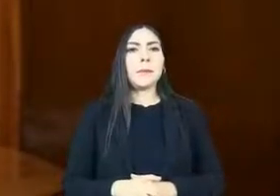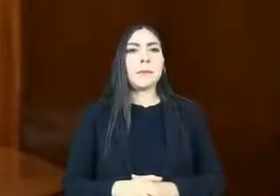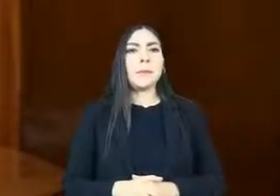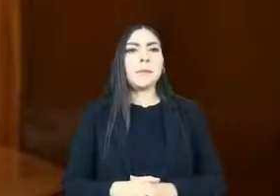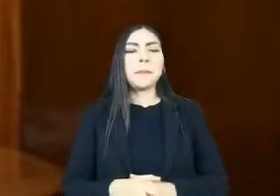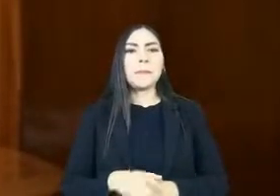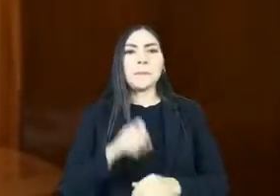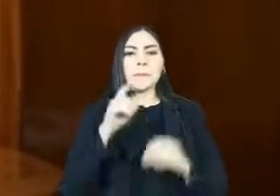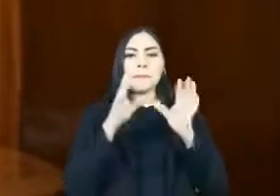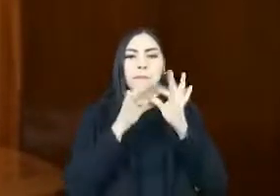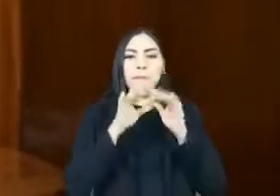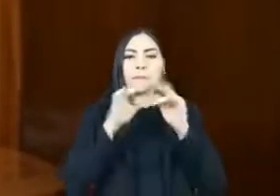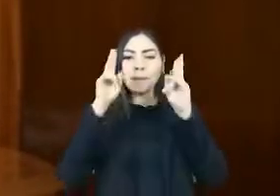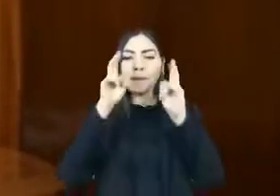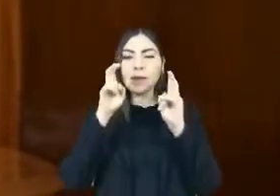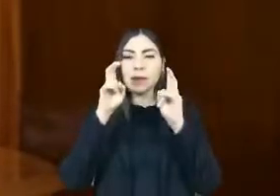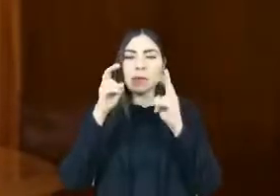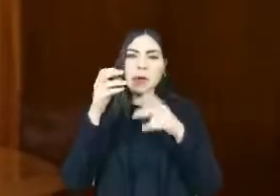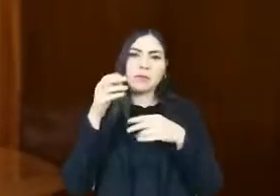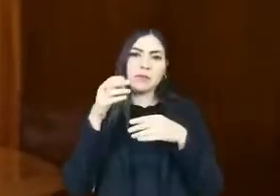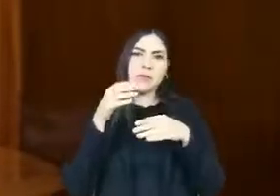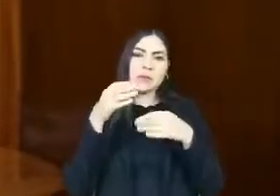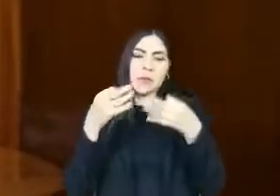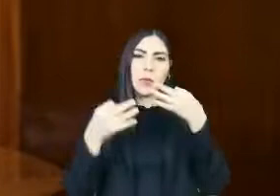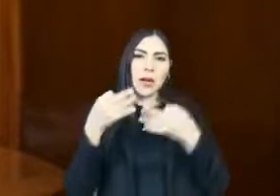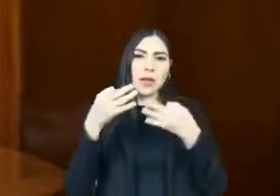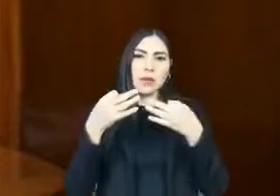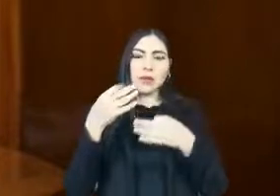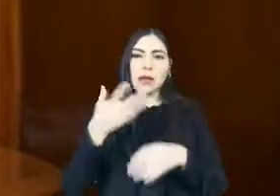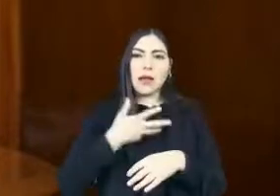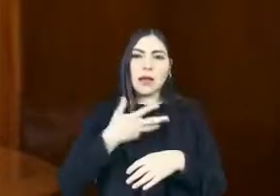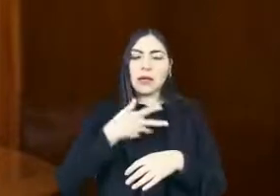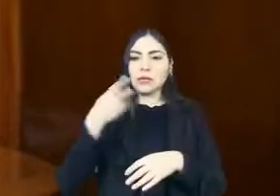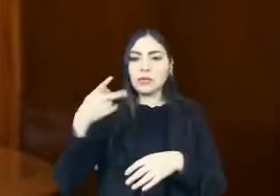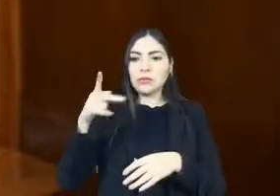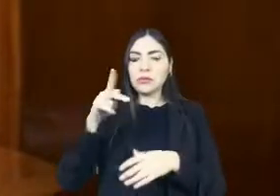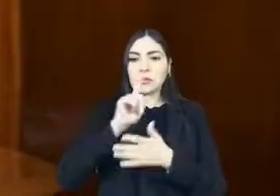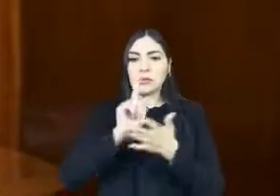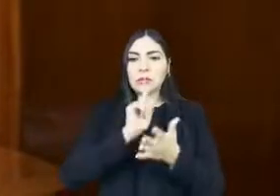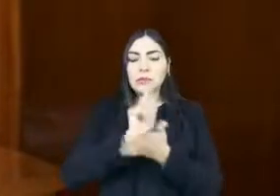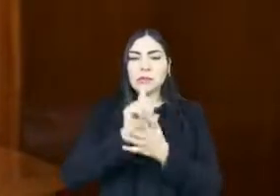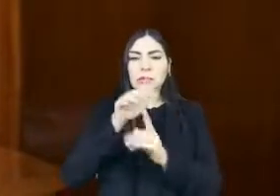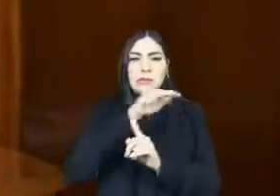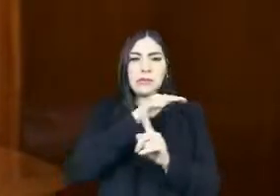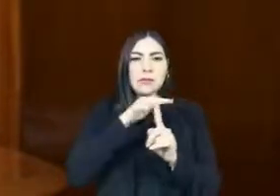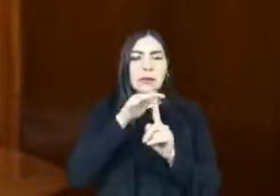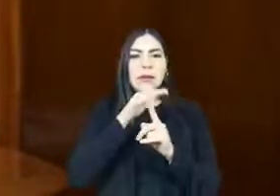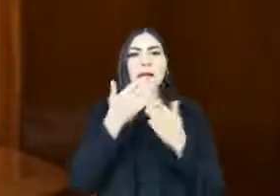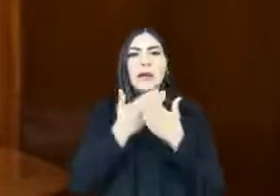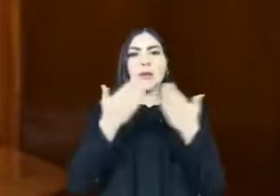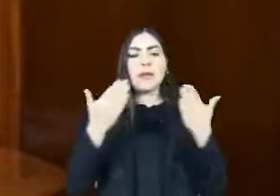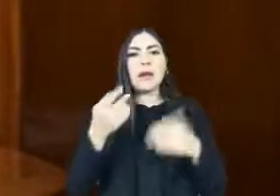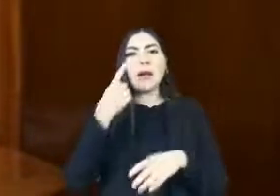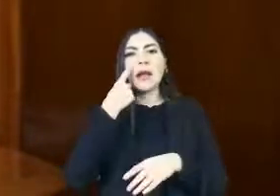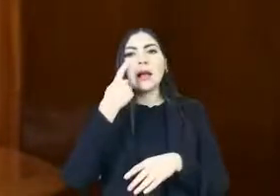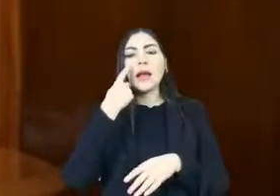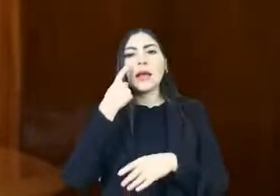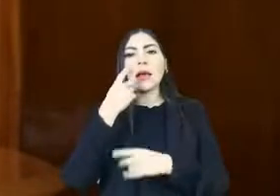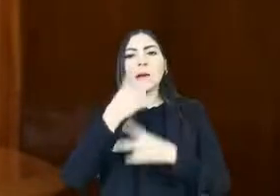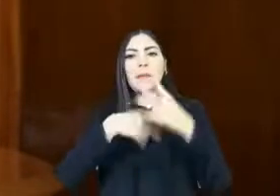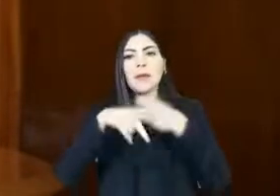contexto jurídico debido a difíciles condiciones que cada vez se